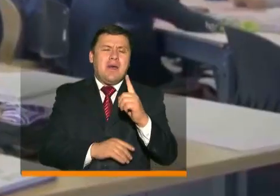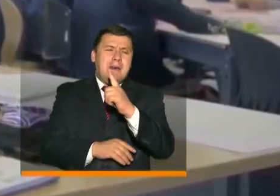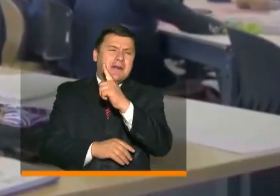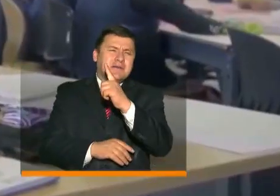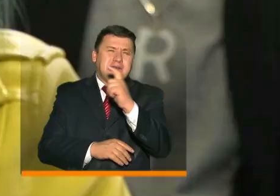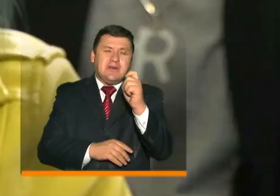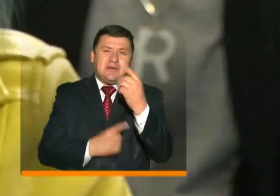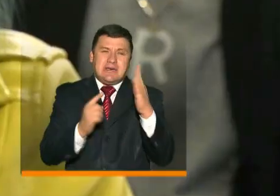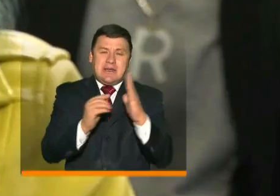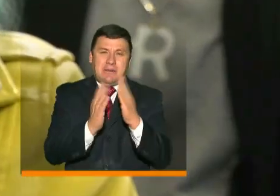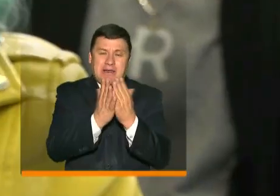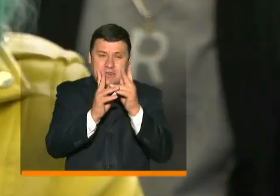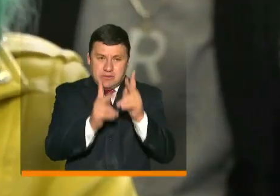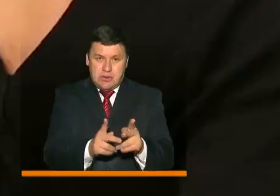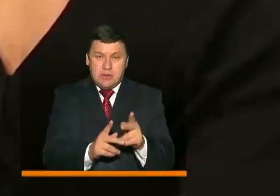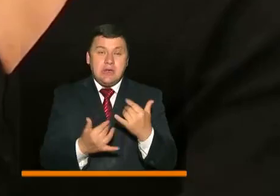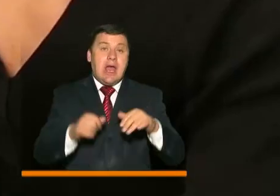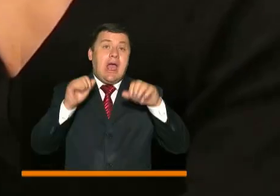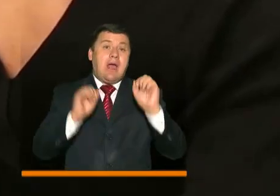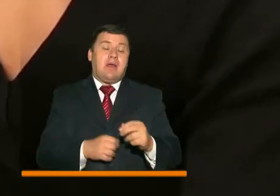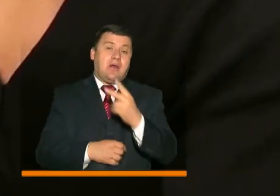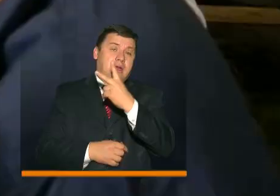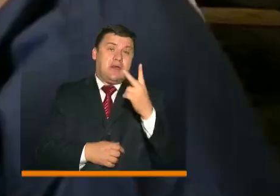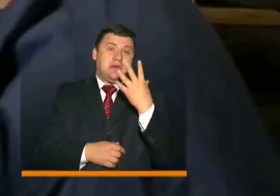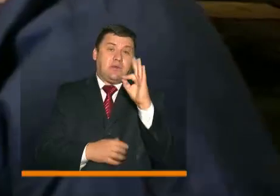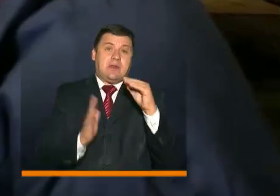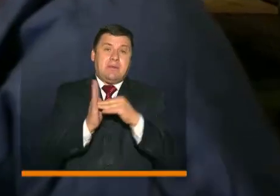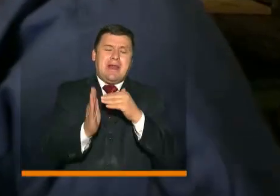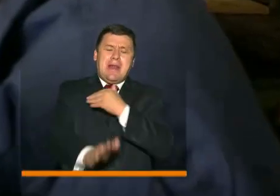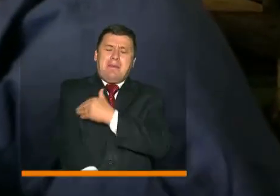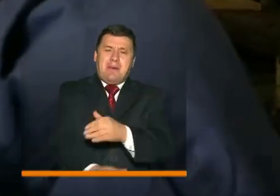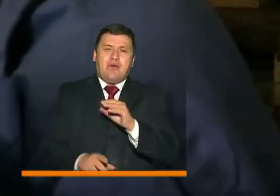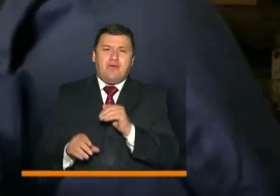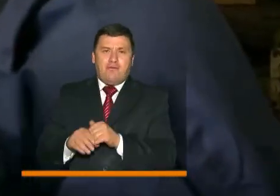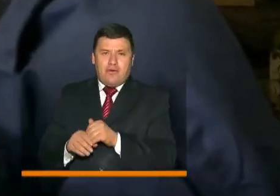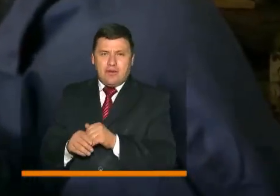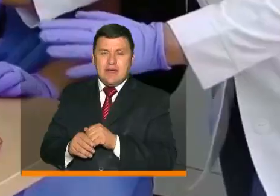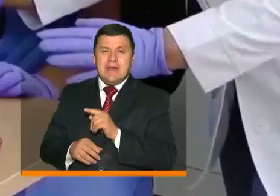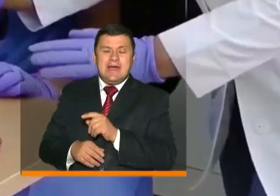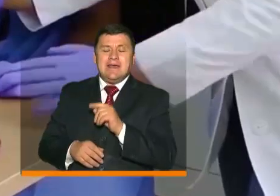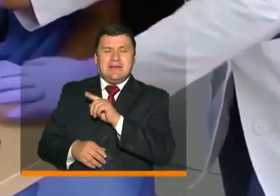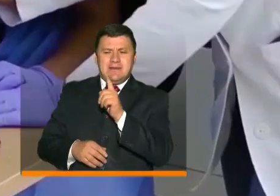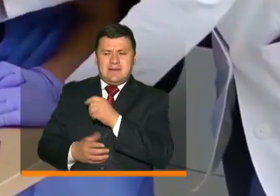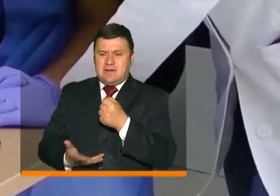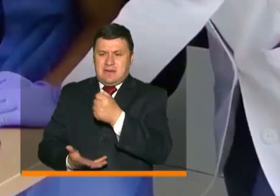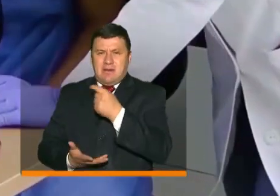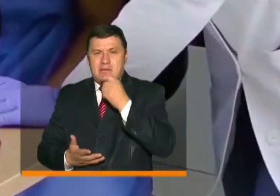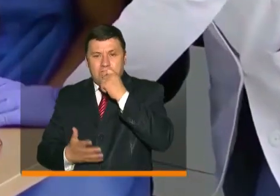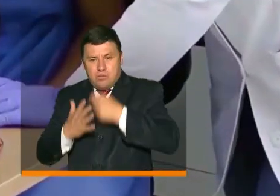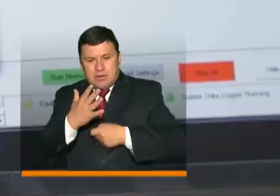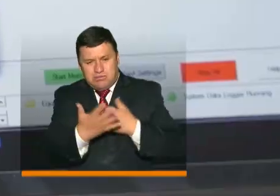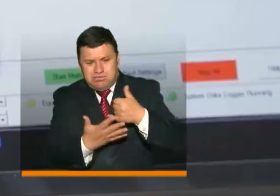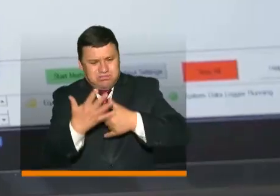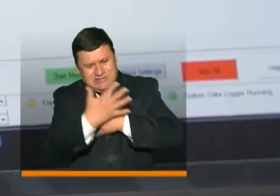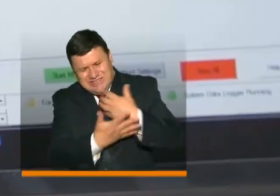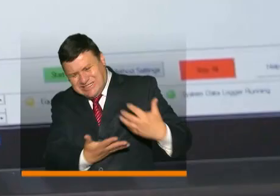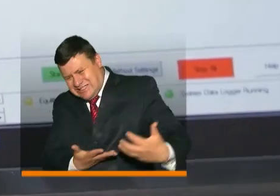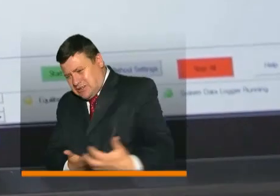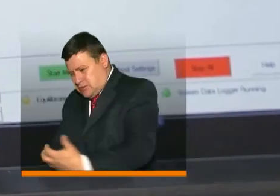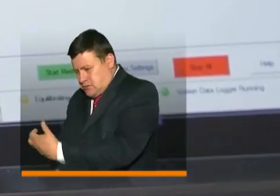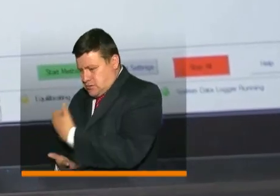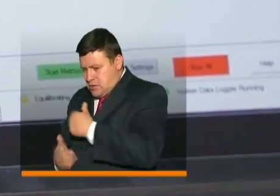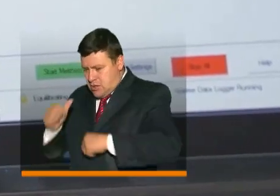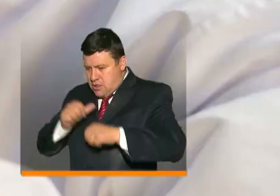estudiantes beneficiados. Se aprobaron 250.000 millones del Fondo de CETEL del Sistema General de Regalías para el fortalecimiento